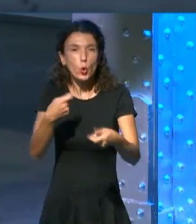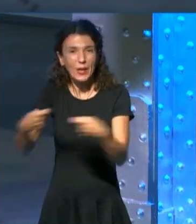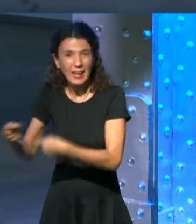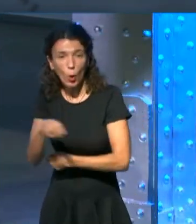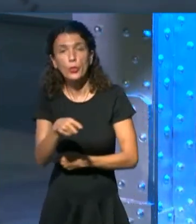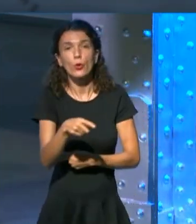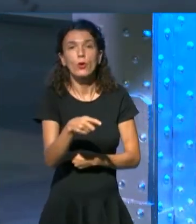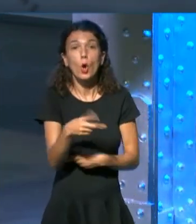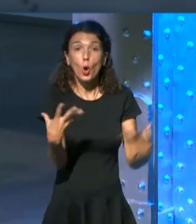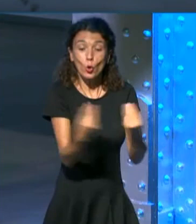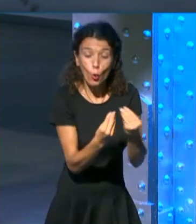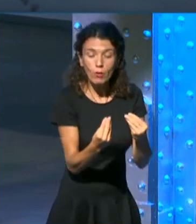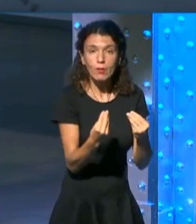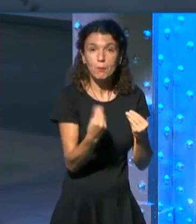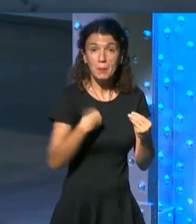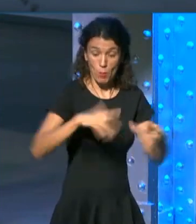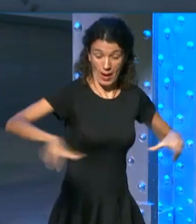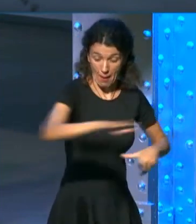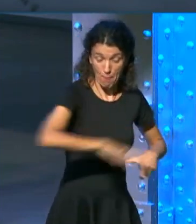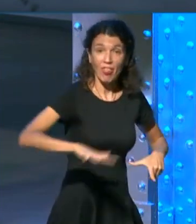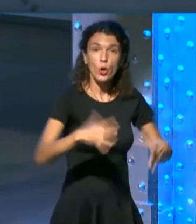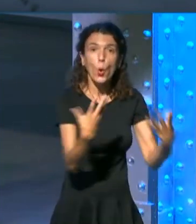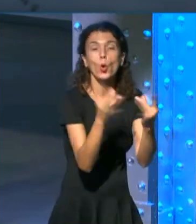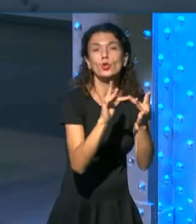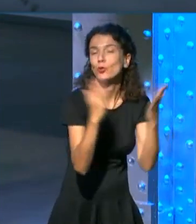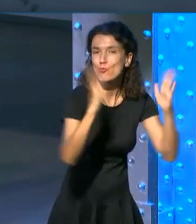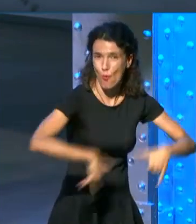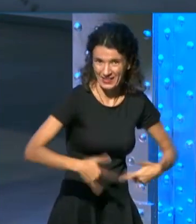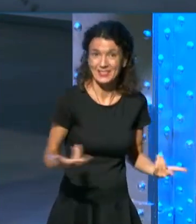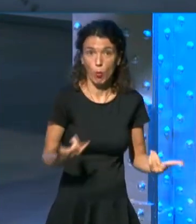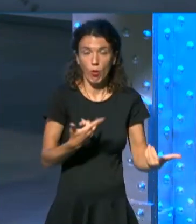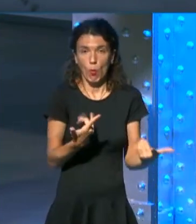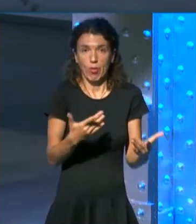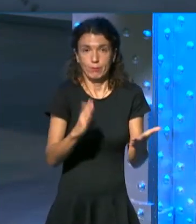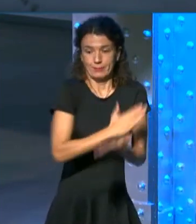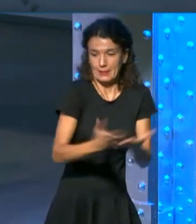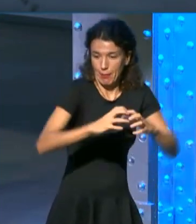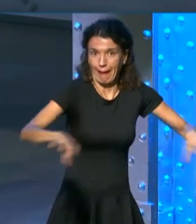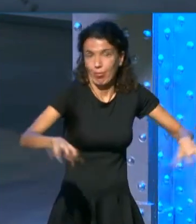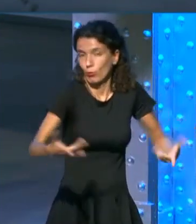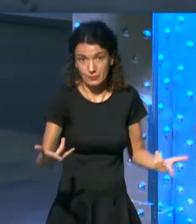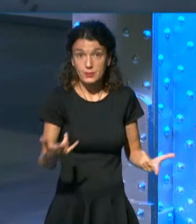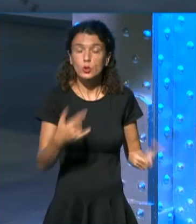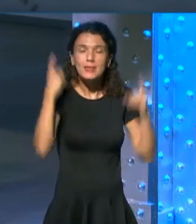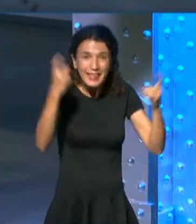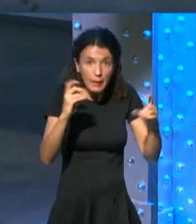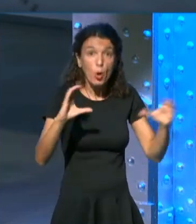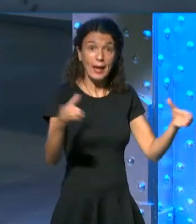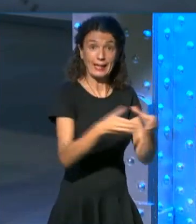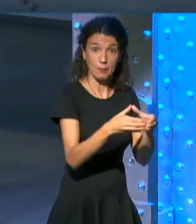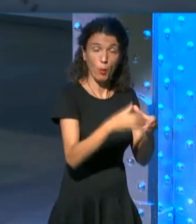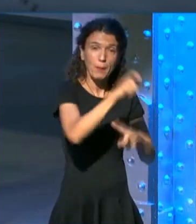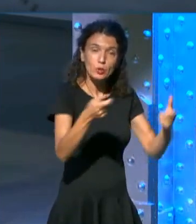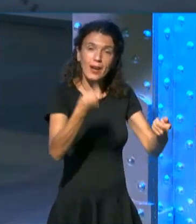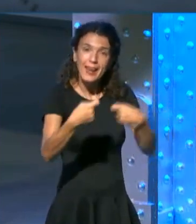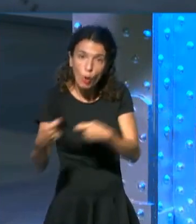que no está con el equipo. Existe esa barrera, ¿vale? Entonces, nosotros lo que intentamos en los equipos en los que estamos trabajando es que las personas de negocio